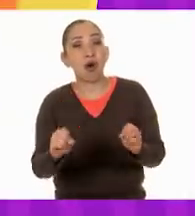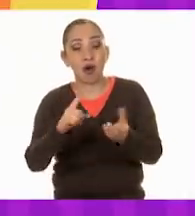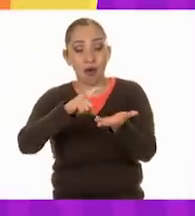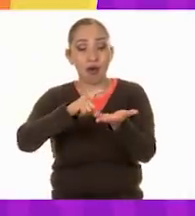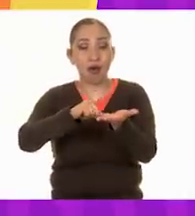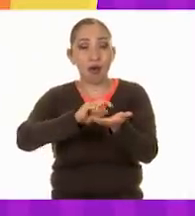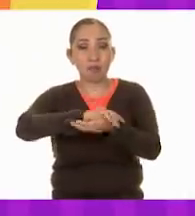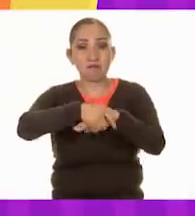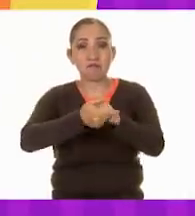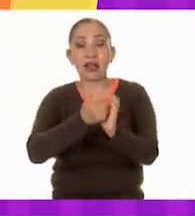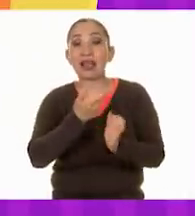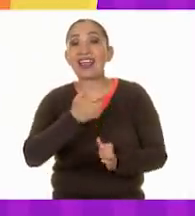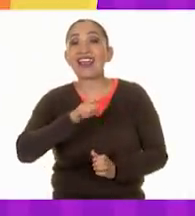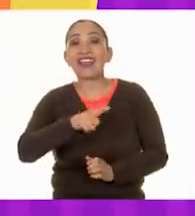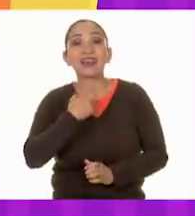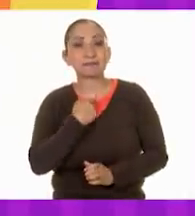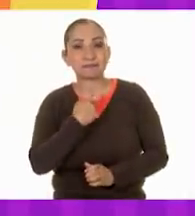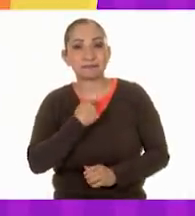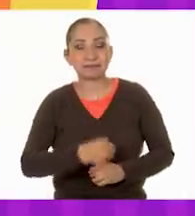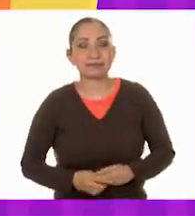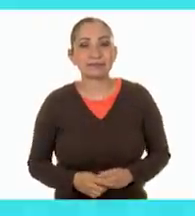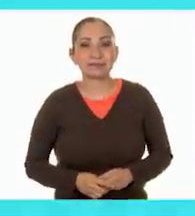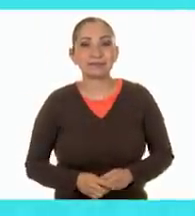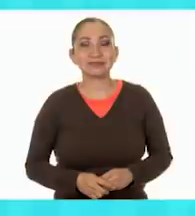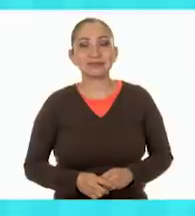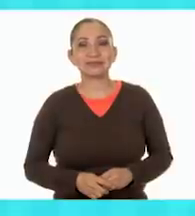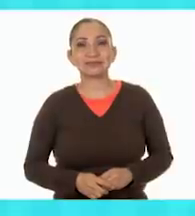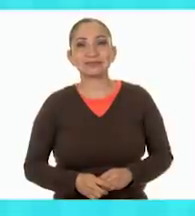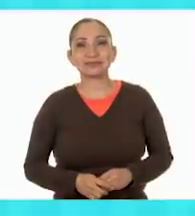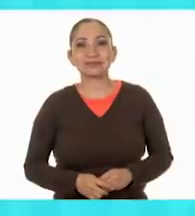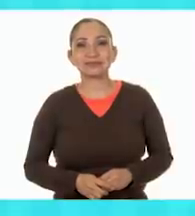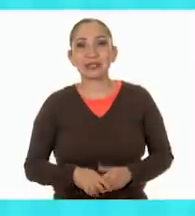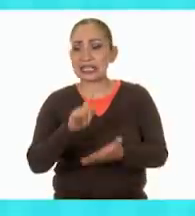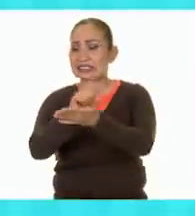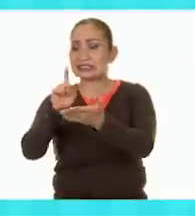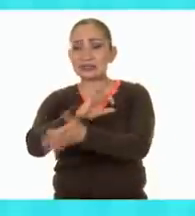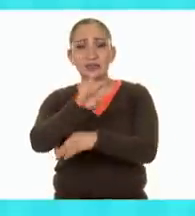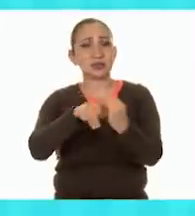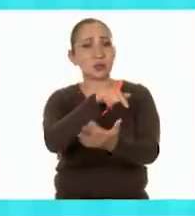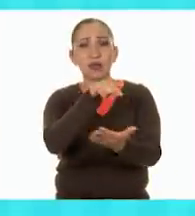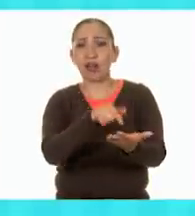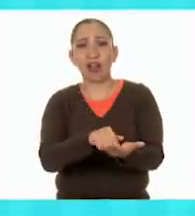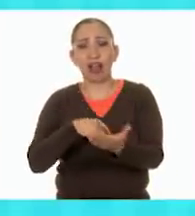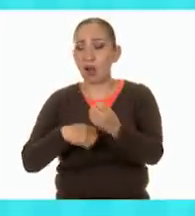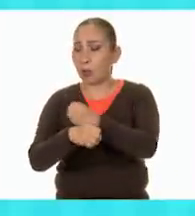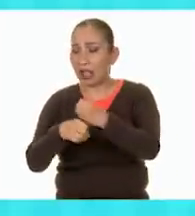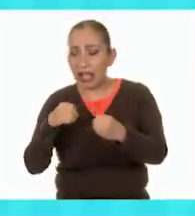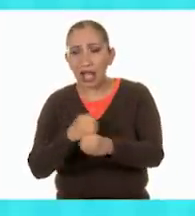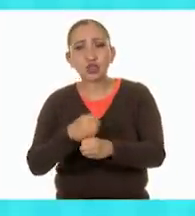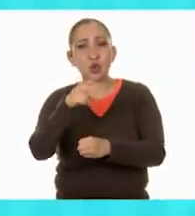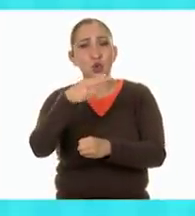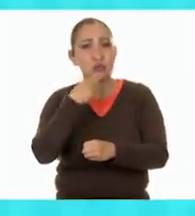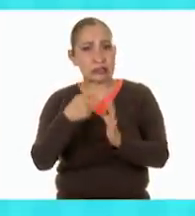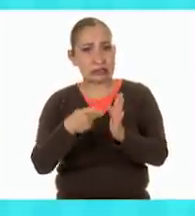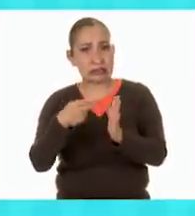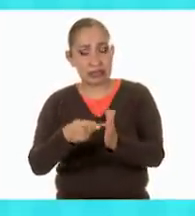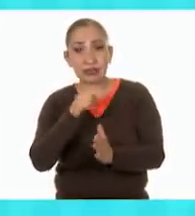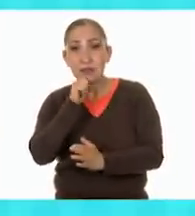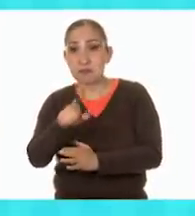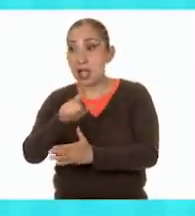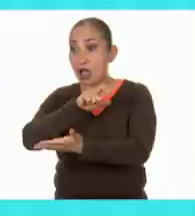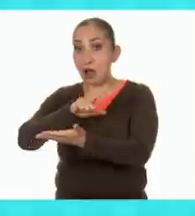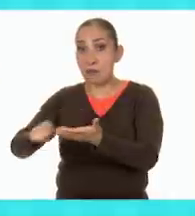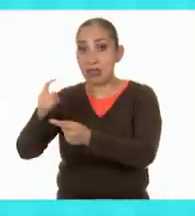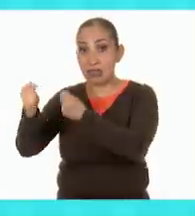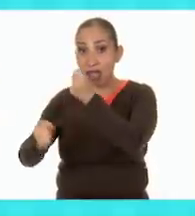aplica desinfectante a base de agua y alcohol. Desinfecta las superficies de los objetos que más utilizas. También